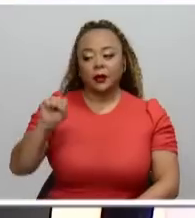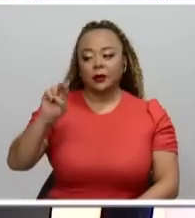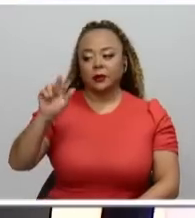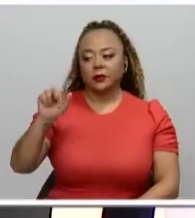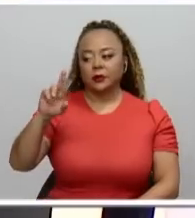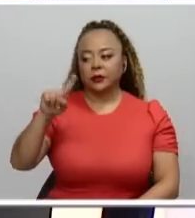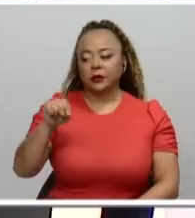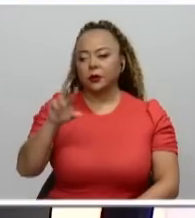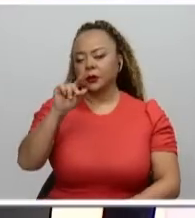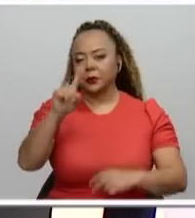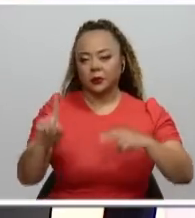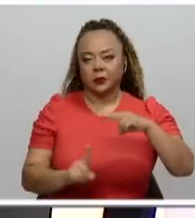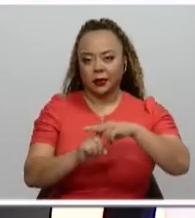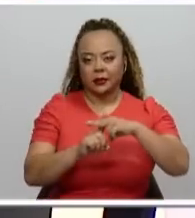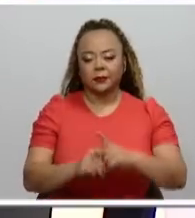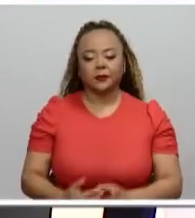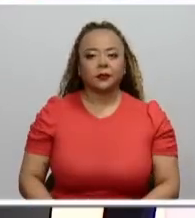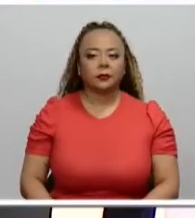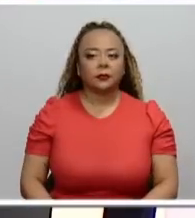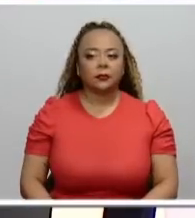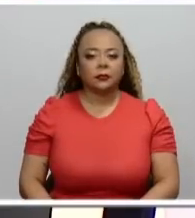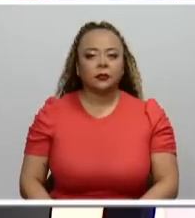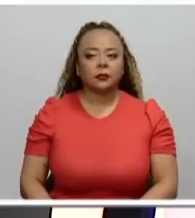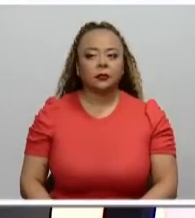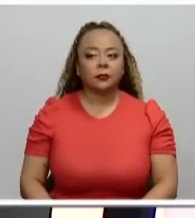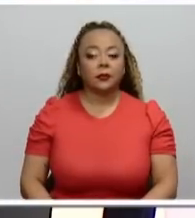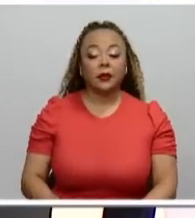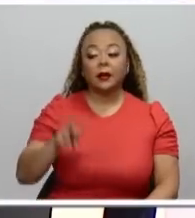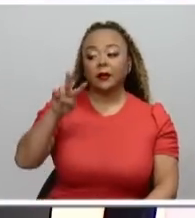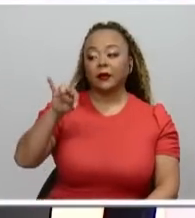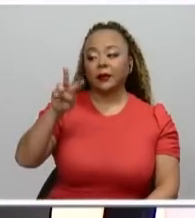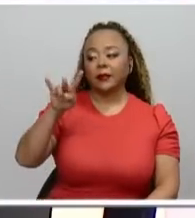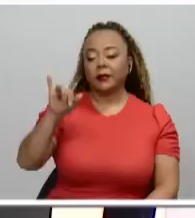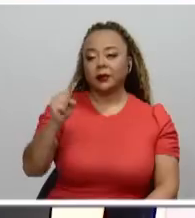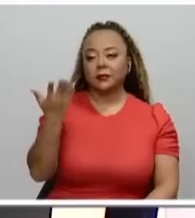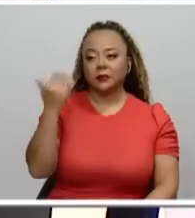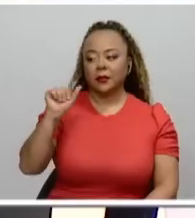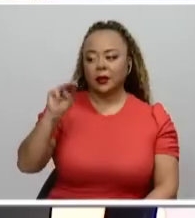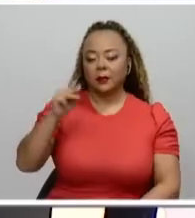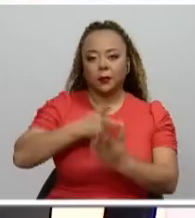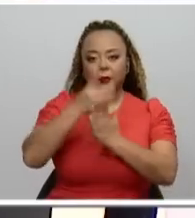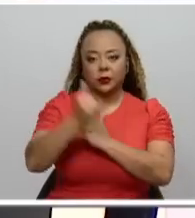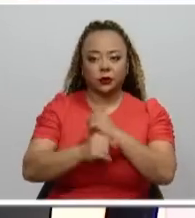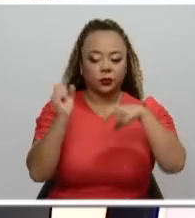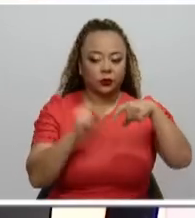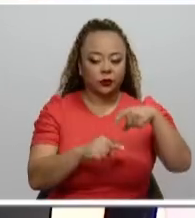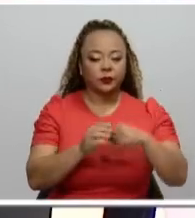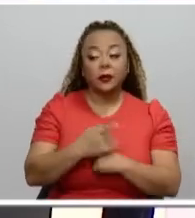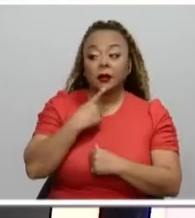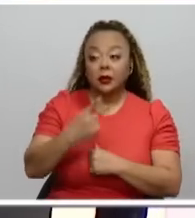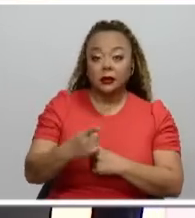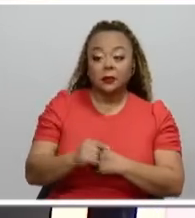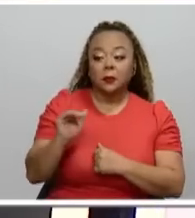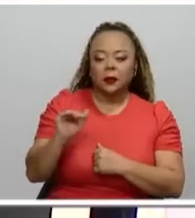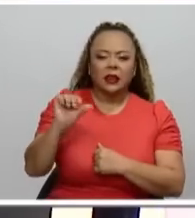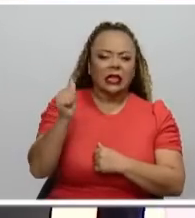no aparece en la lista que es la declaración de Claudio vivas en aquella m en el proyecto gol donde él dice si me diera